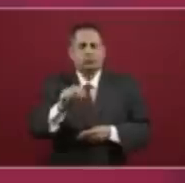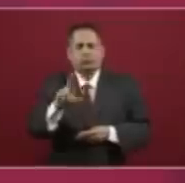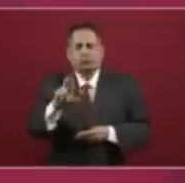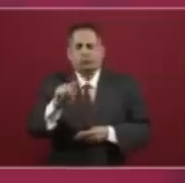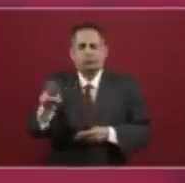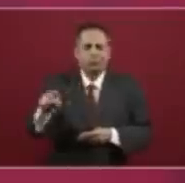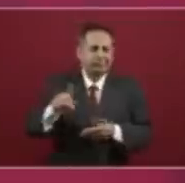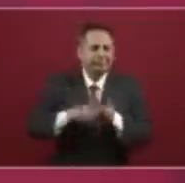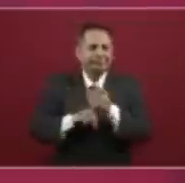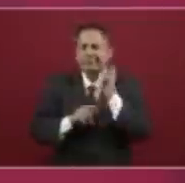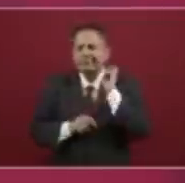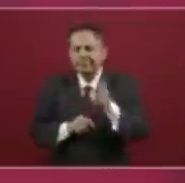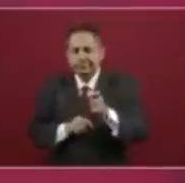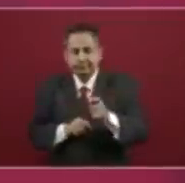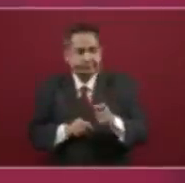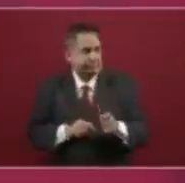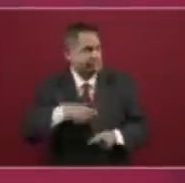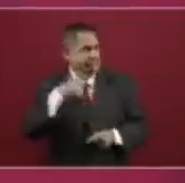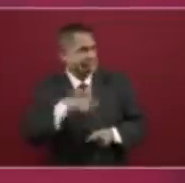pero